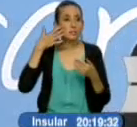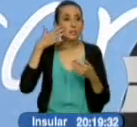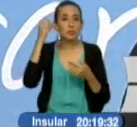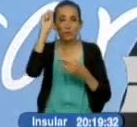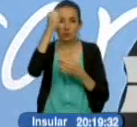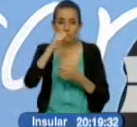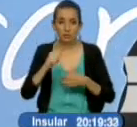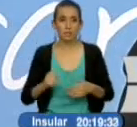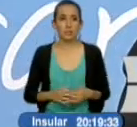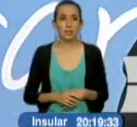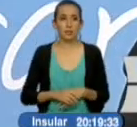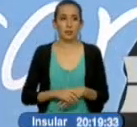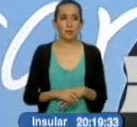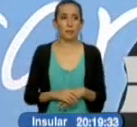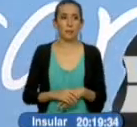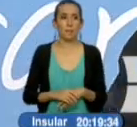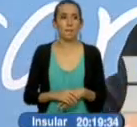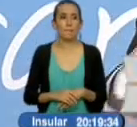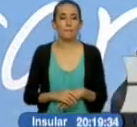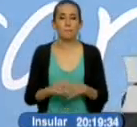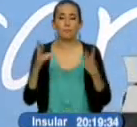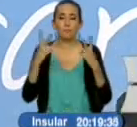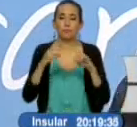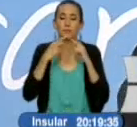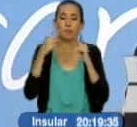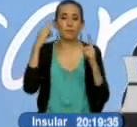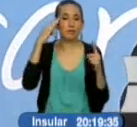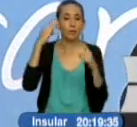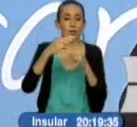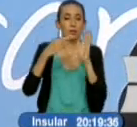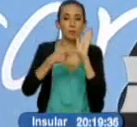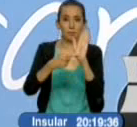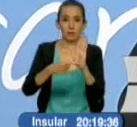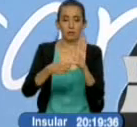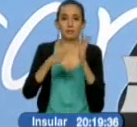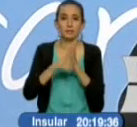diría, estaría dado a que además de que tenemos unidades